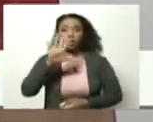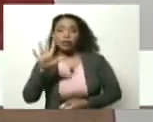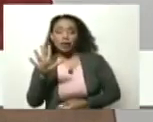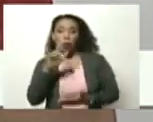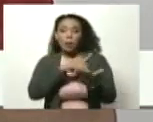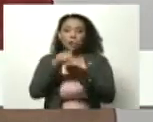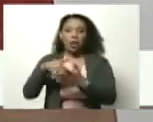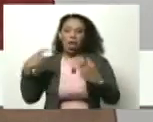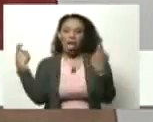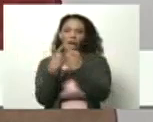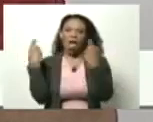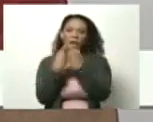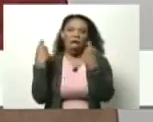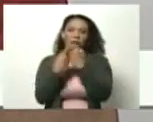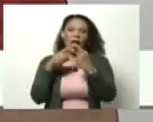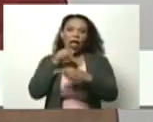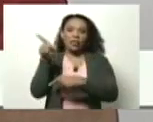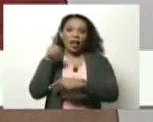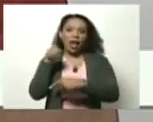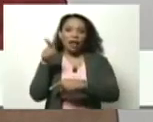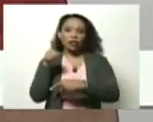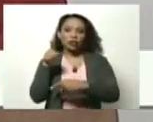candidatos peleados entre ellos además,